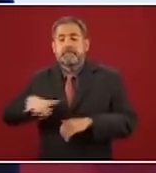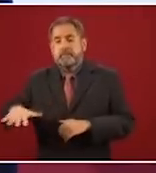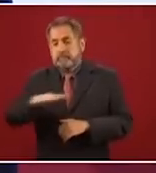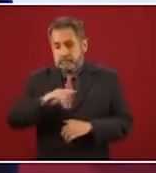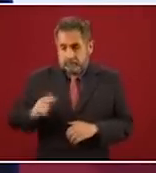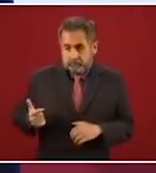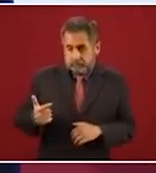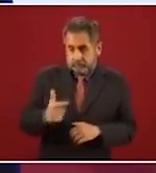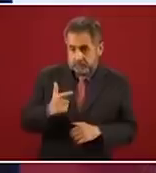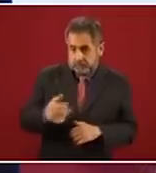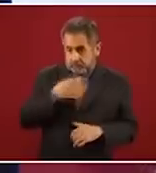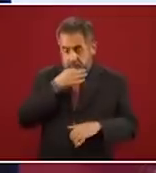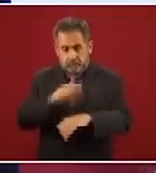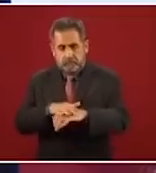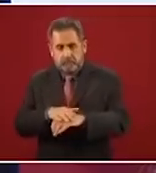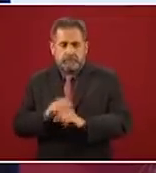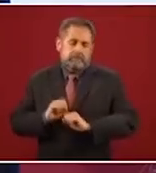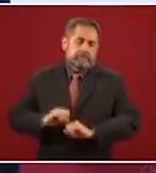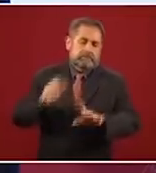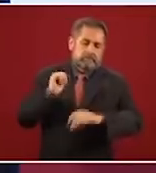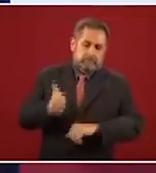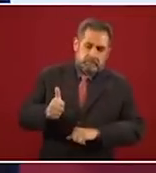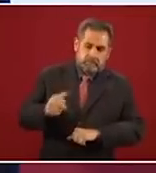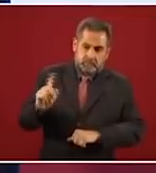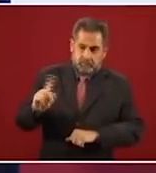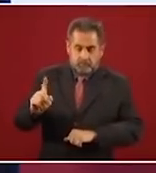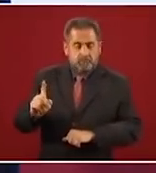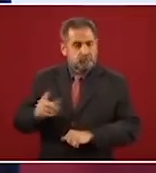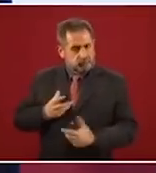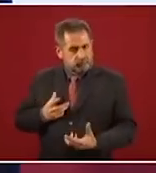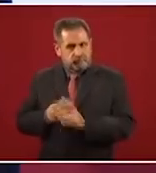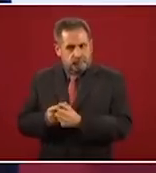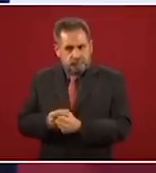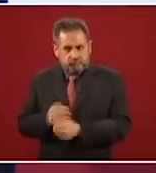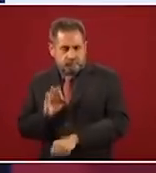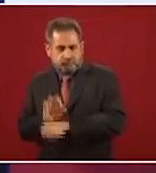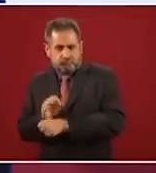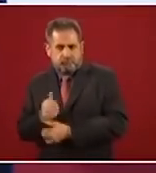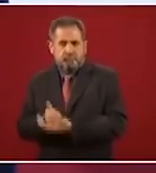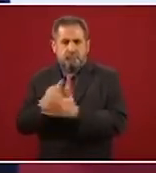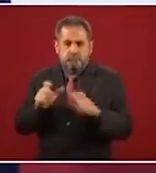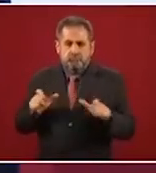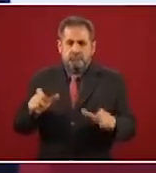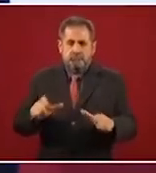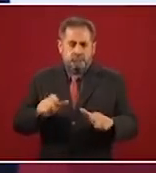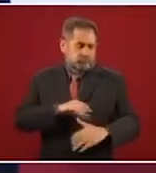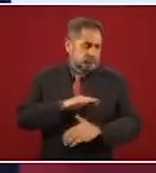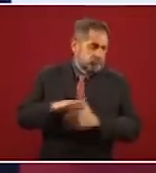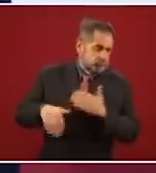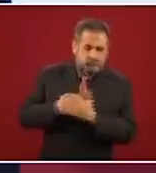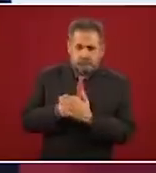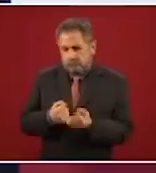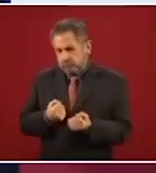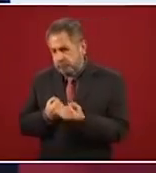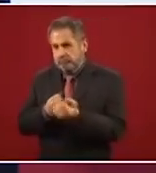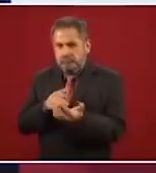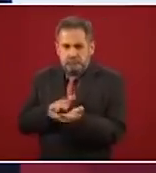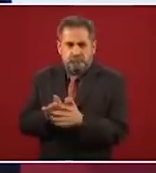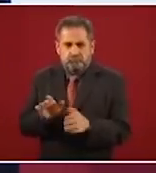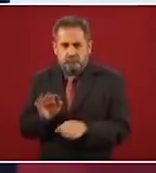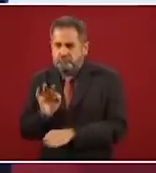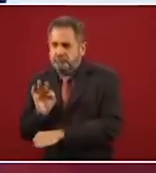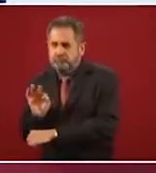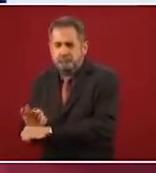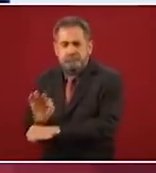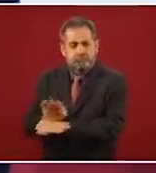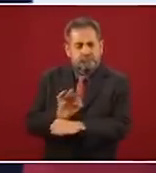que no están solos y que van a contar con toda nuestra protección y que tenemos